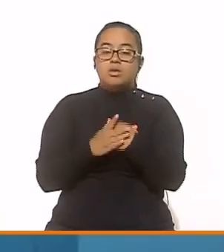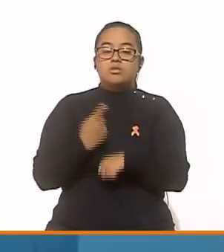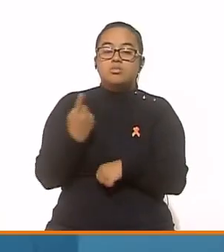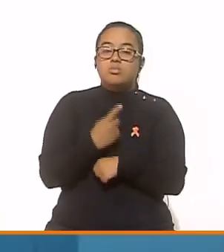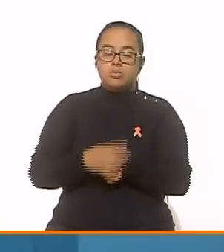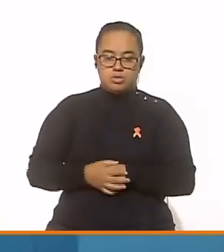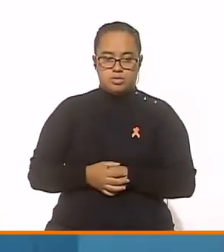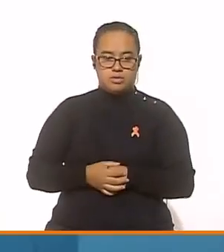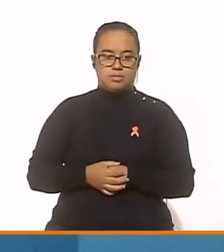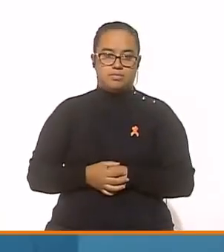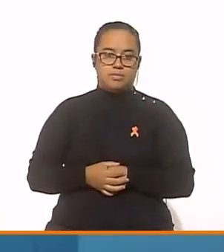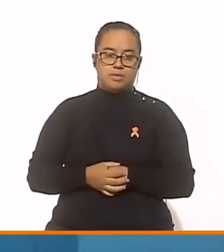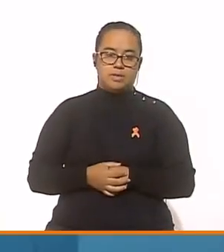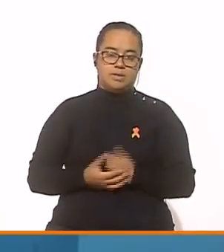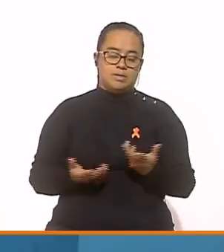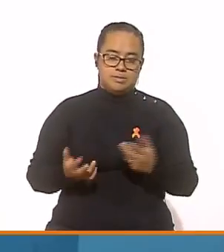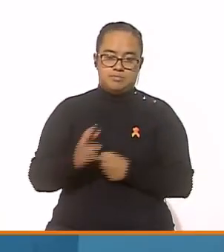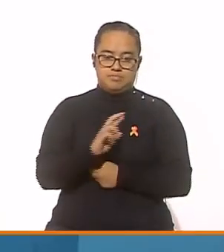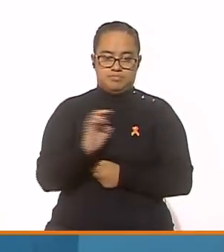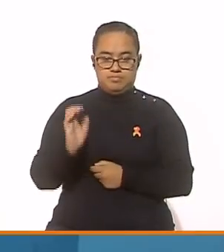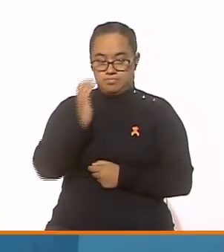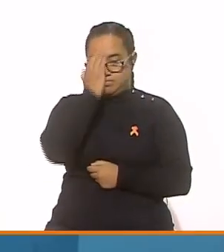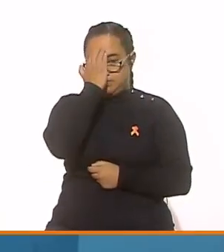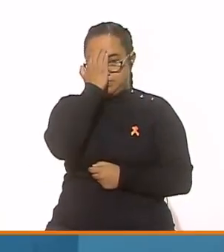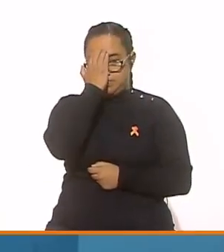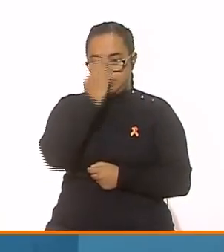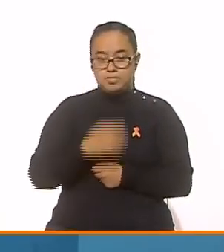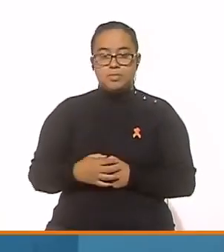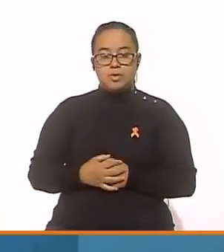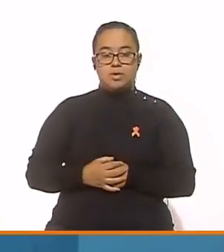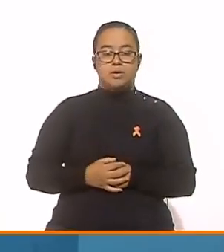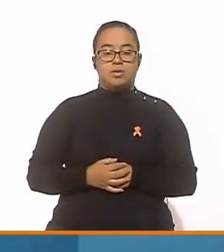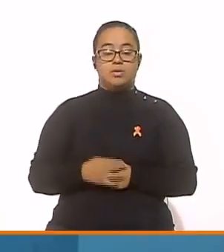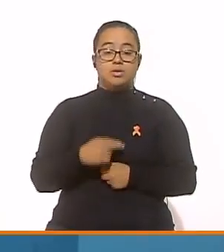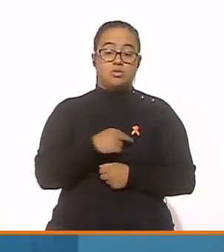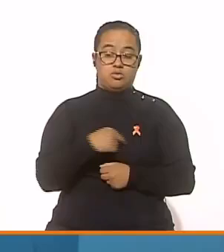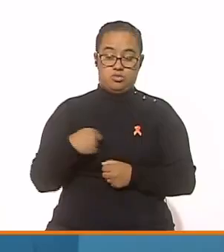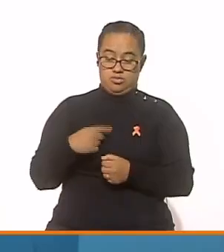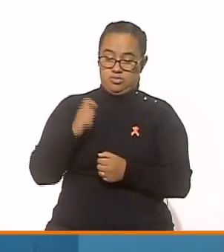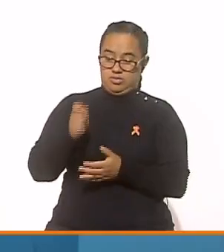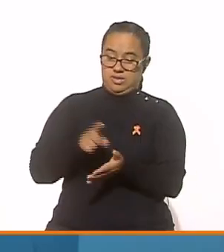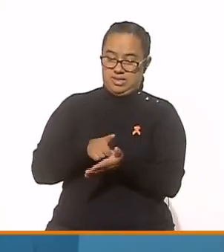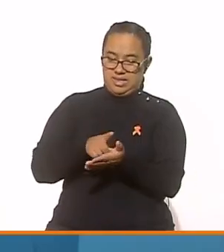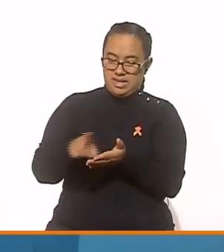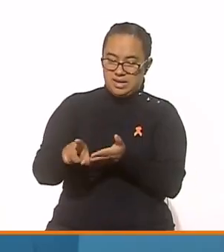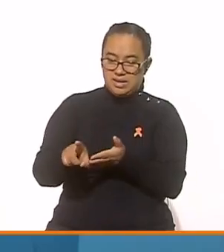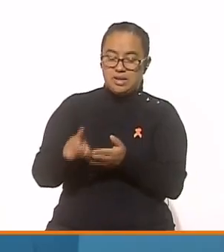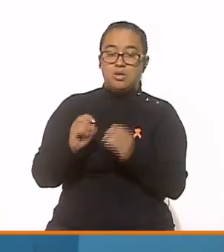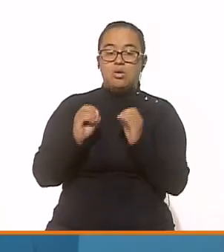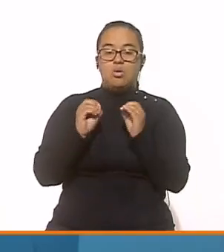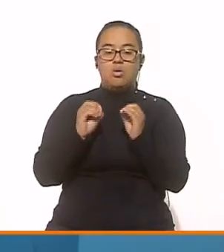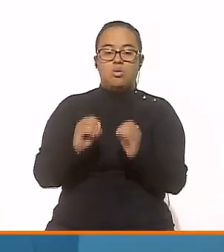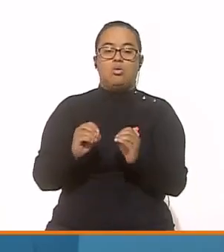también reconocer que no podemos permitir que nuestros derechos o que